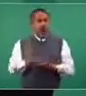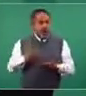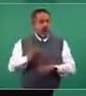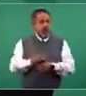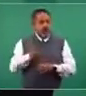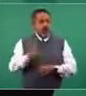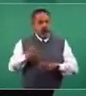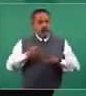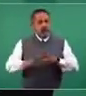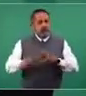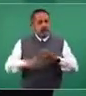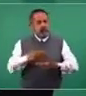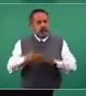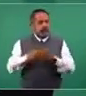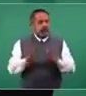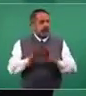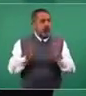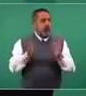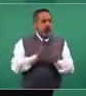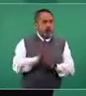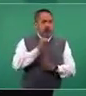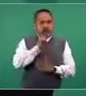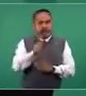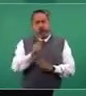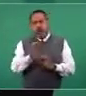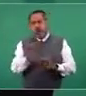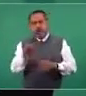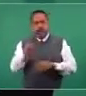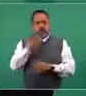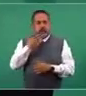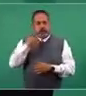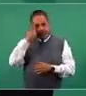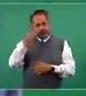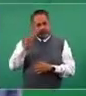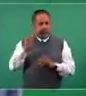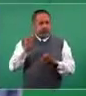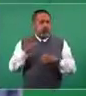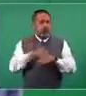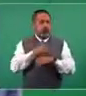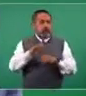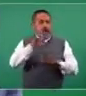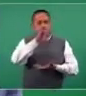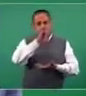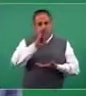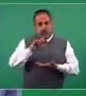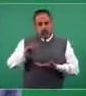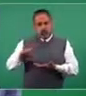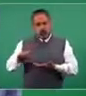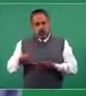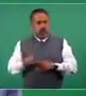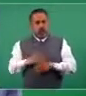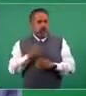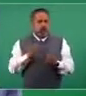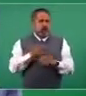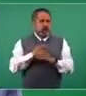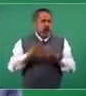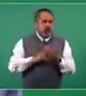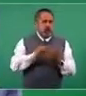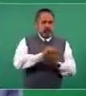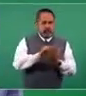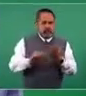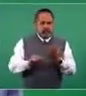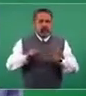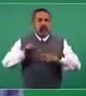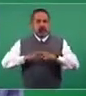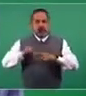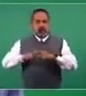consistente. Esta reducción depende de muchos factores, no es solo la